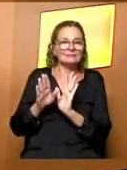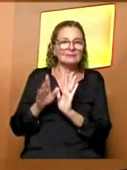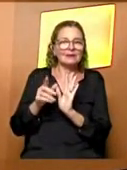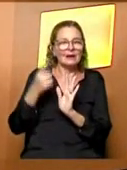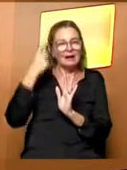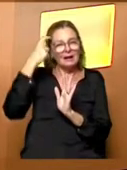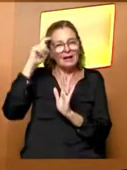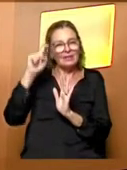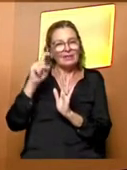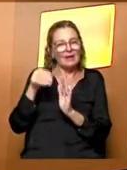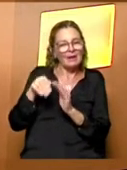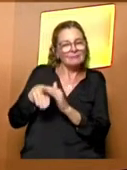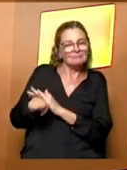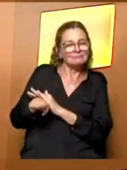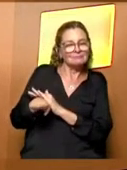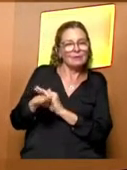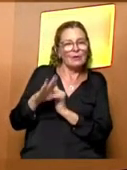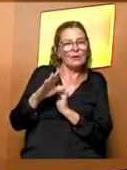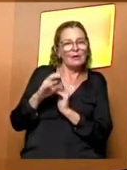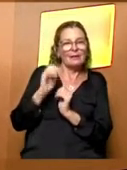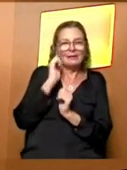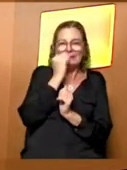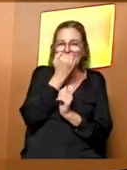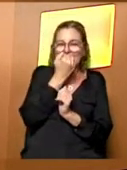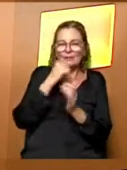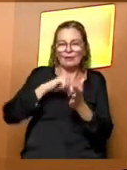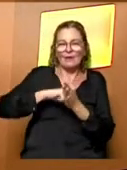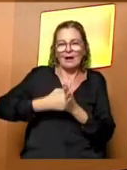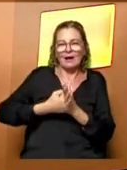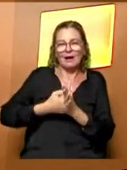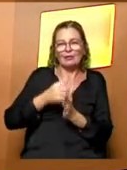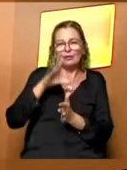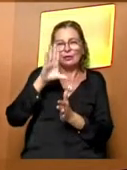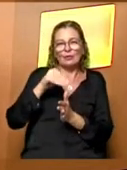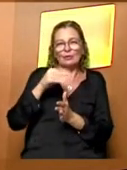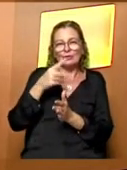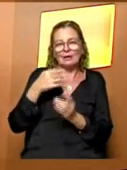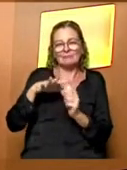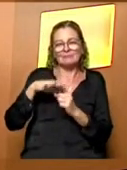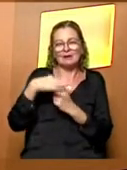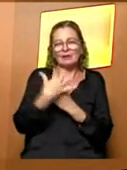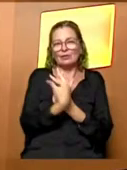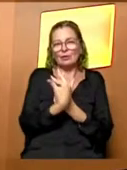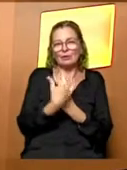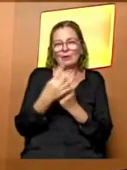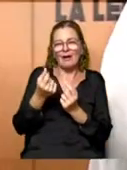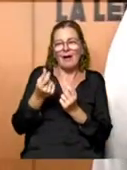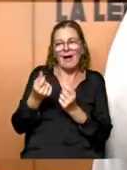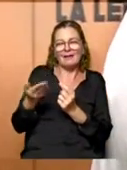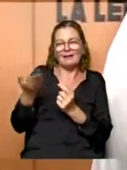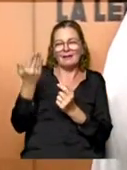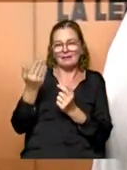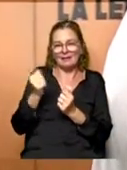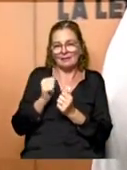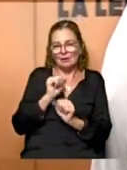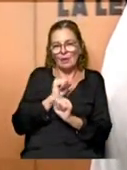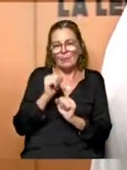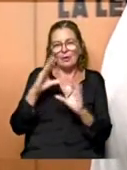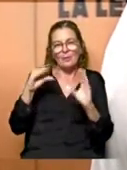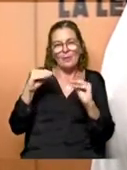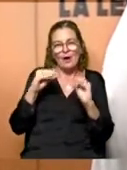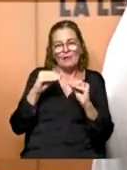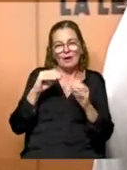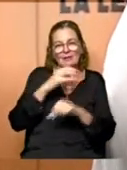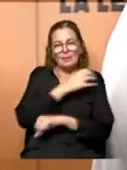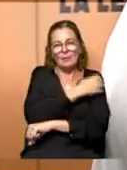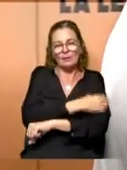de las guaridas fiscales, del secreto bancario. Todos esos símbolos que rodean a la riqueza. Entonces no podemos hablar de